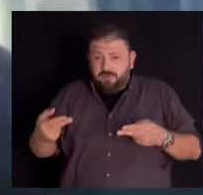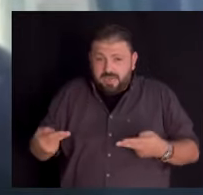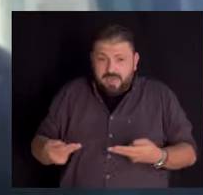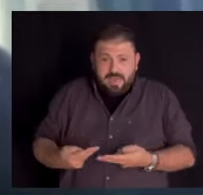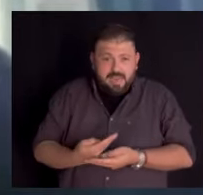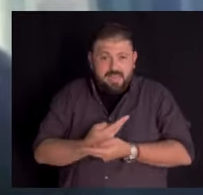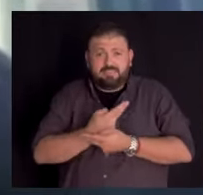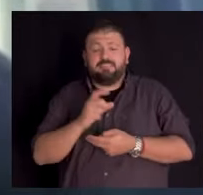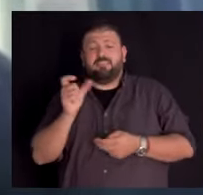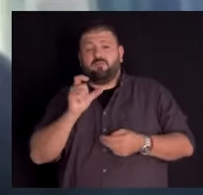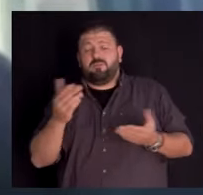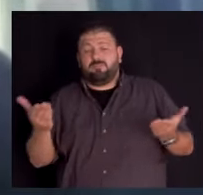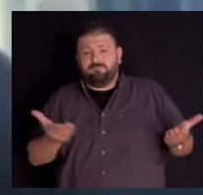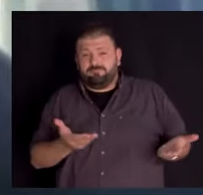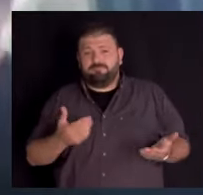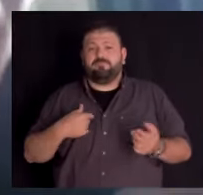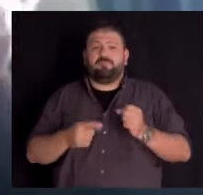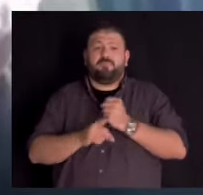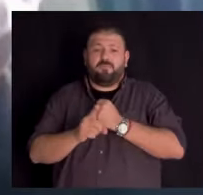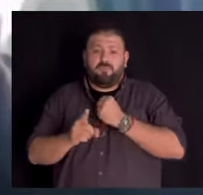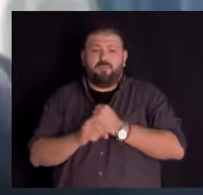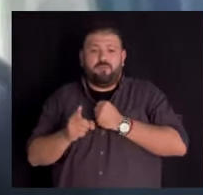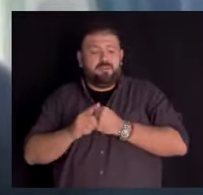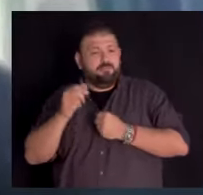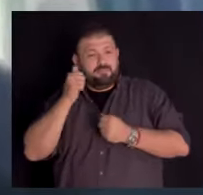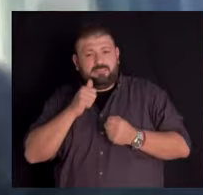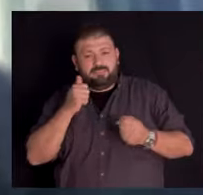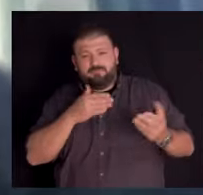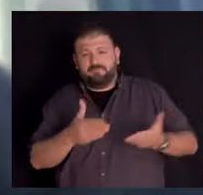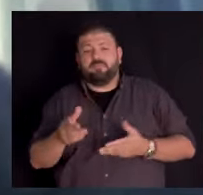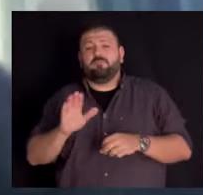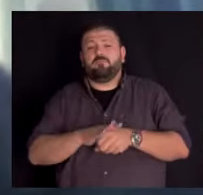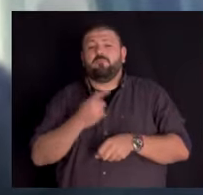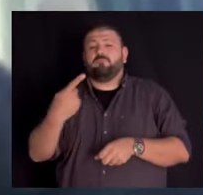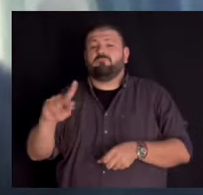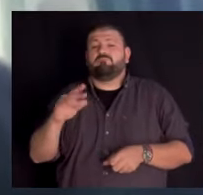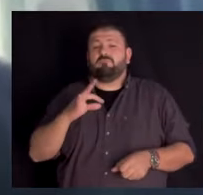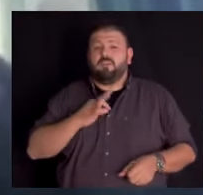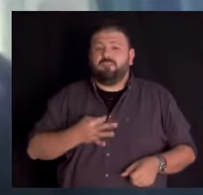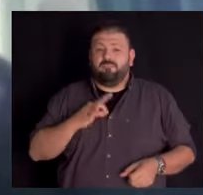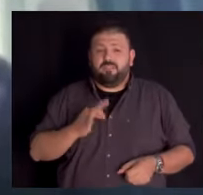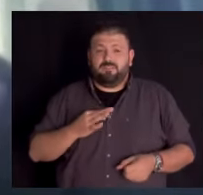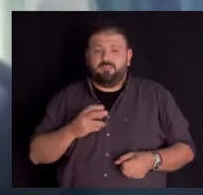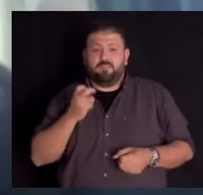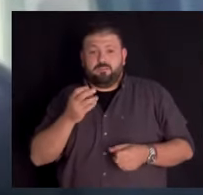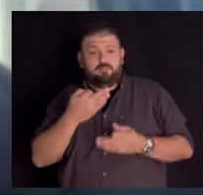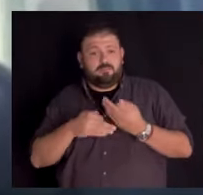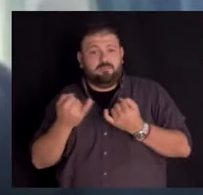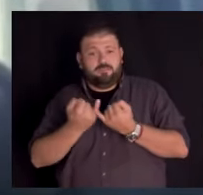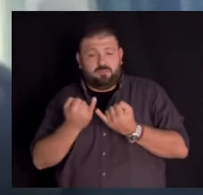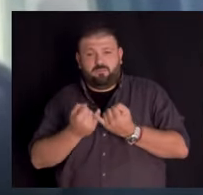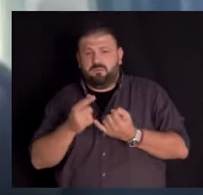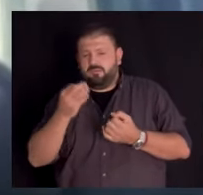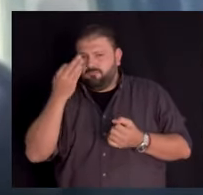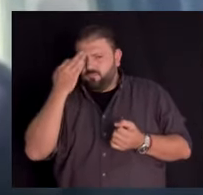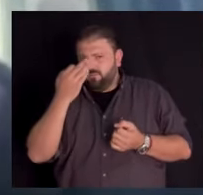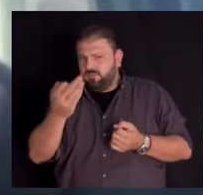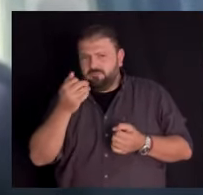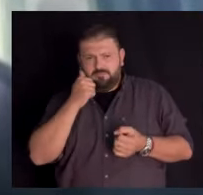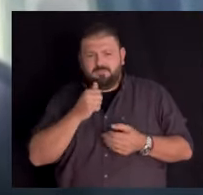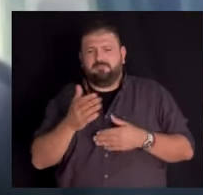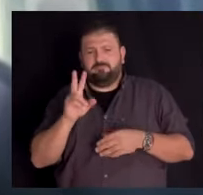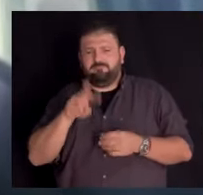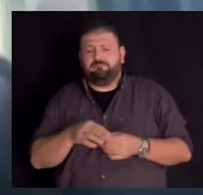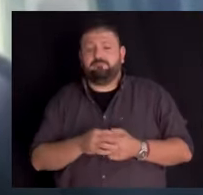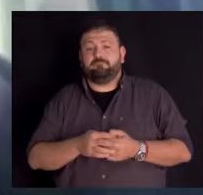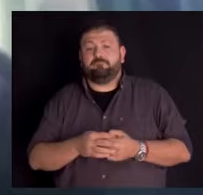con un problema de dermatitis del pañal que fue provocado por una infección, tal vez le dejaron mucho tiempo ahí el pañal húmedo,